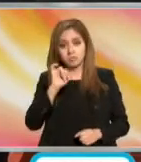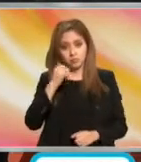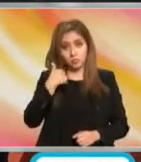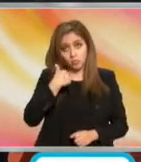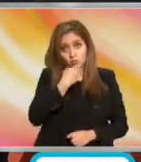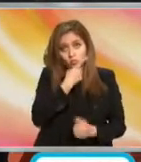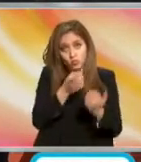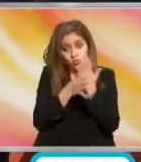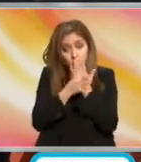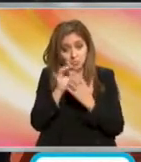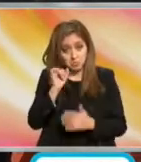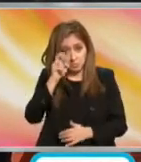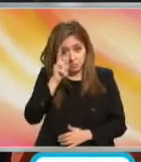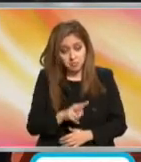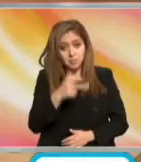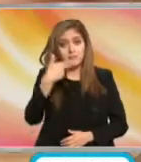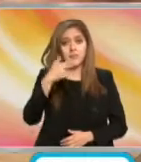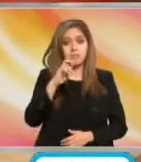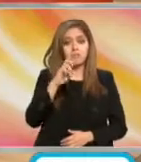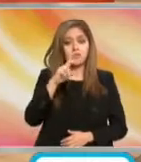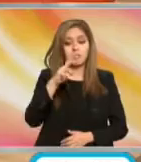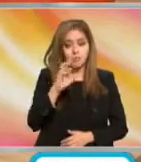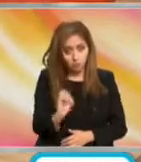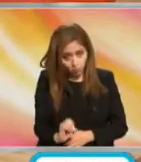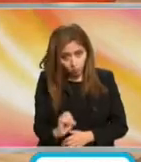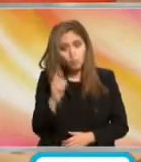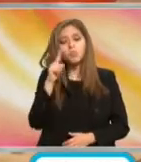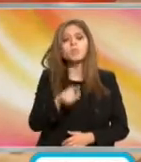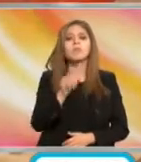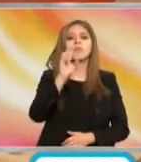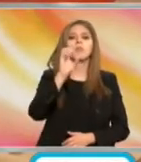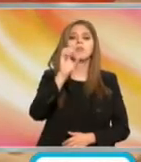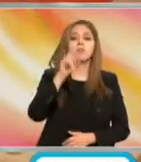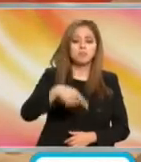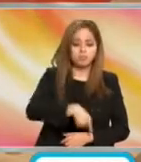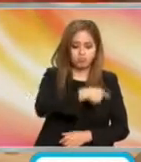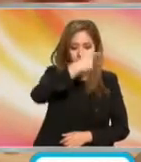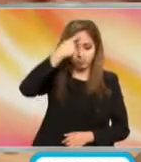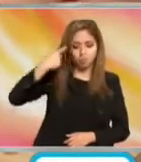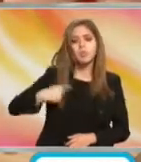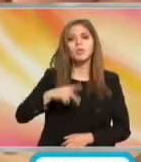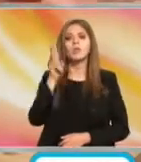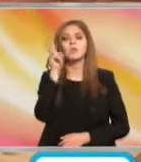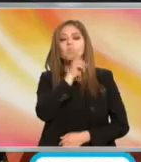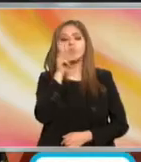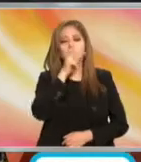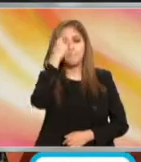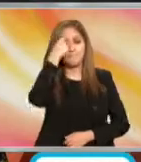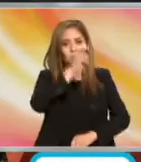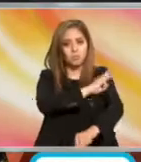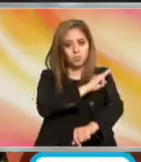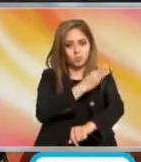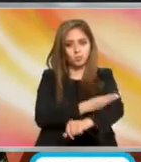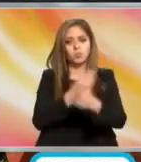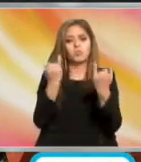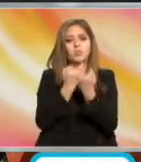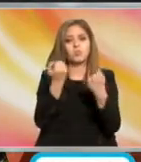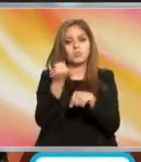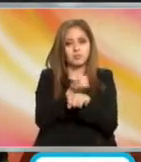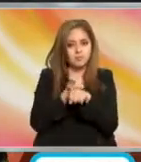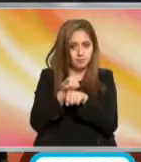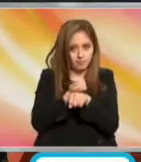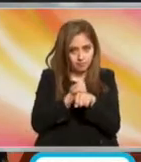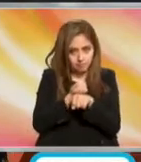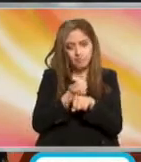verdad. El hierro transporta muy bien el oxígeno a los músculos, entonces por eso es que músculos y sangre, ¿no? Entonces por eso es